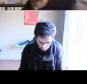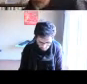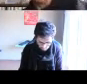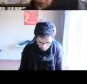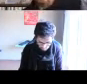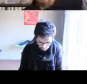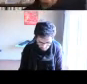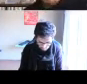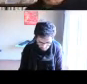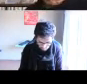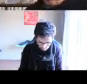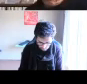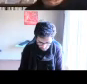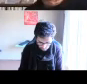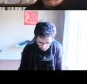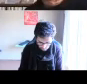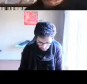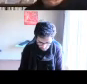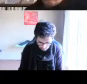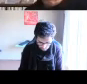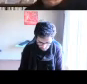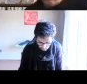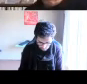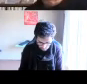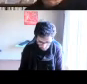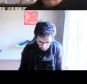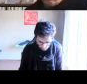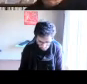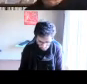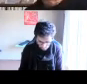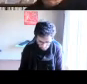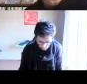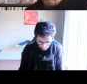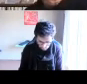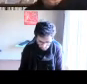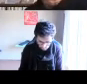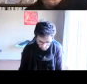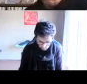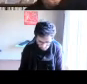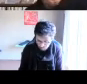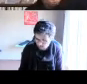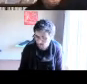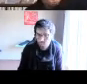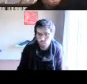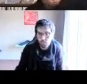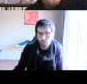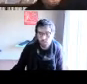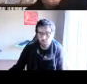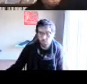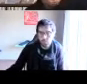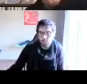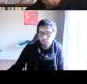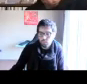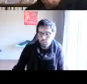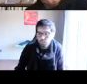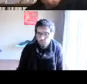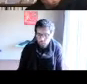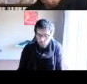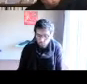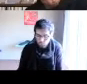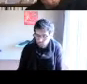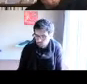colectiva? ¿Qué implica que una vivienda sea colectiva? ¿Y a qué nos referimos cuando hablamos a un conjunto de